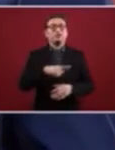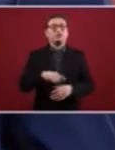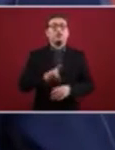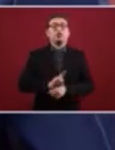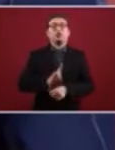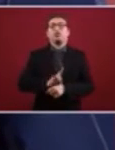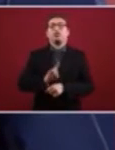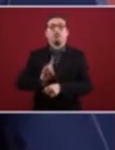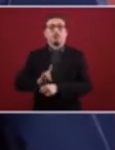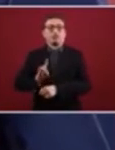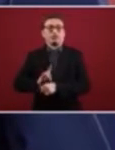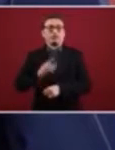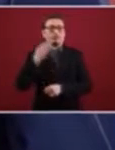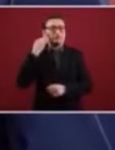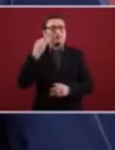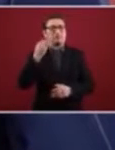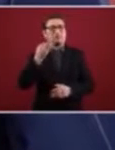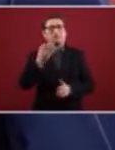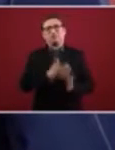imperó.